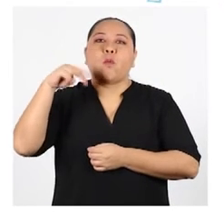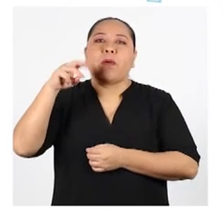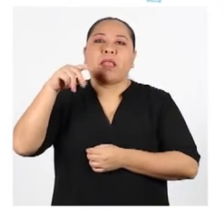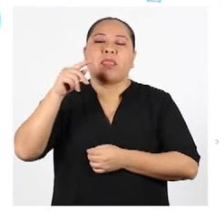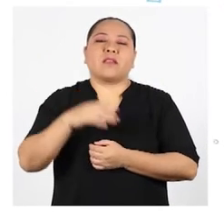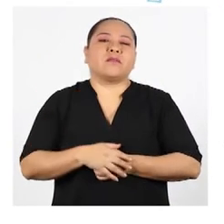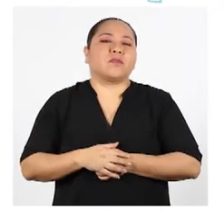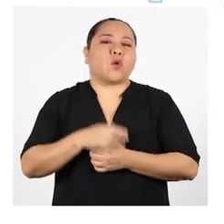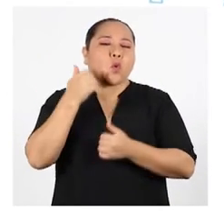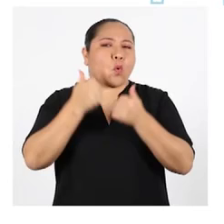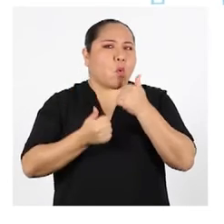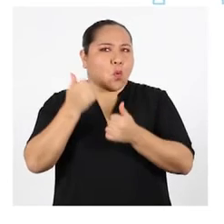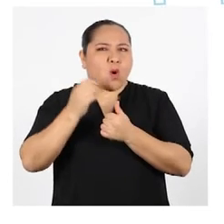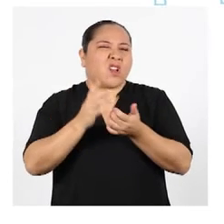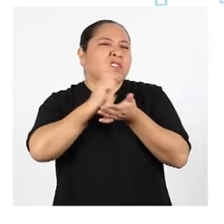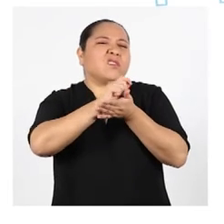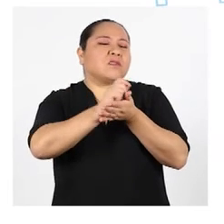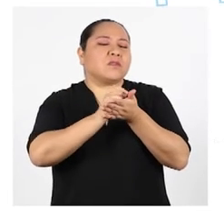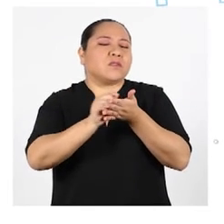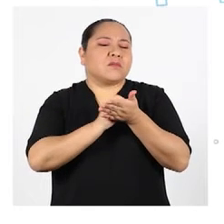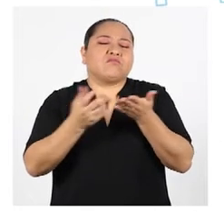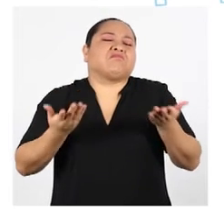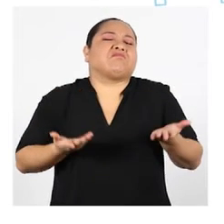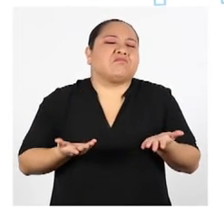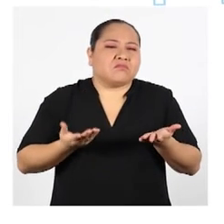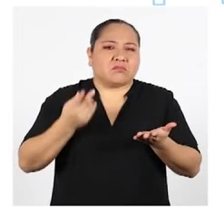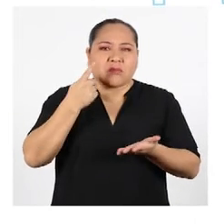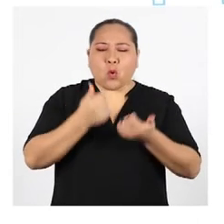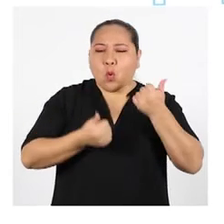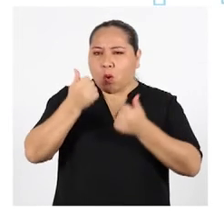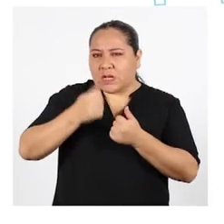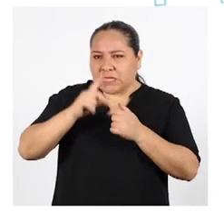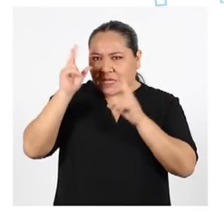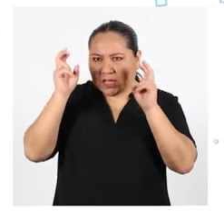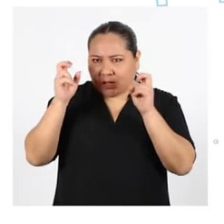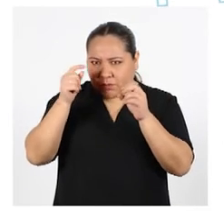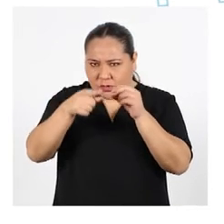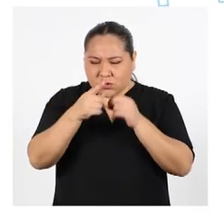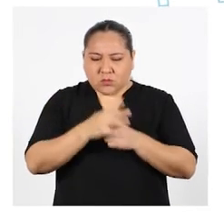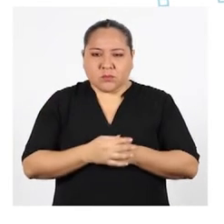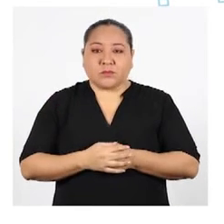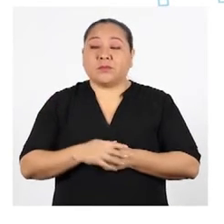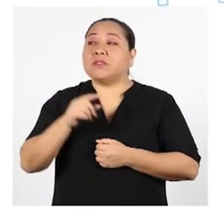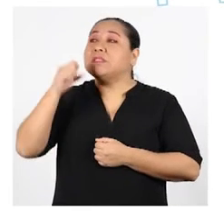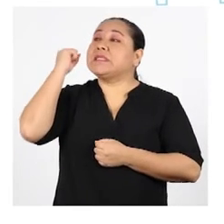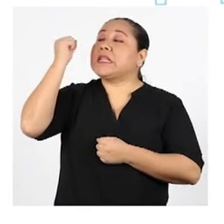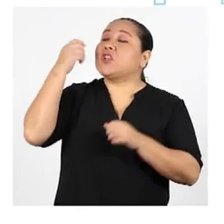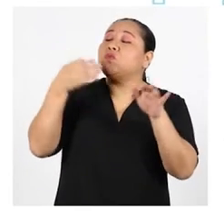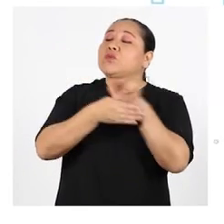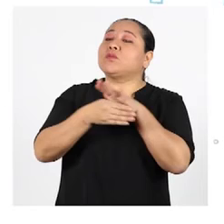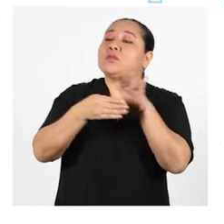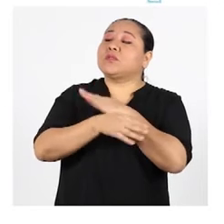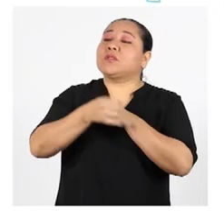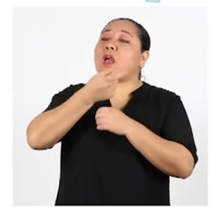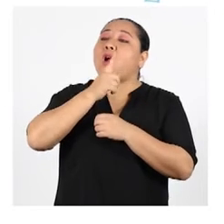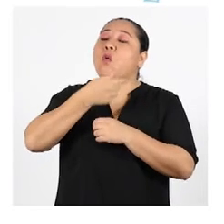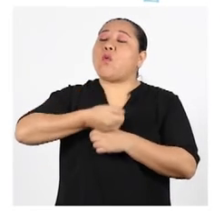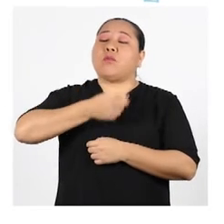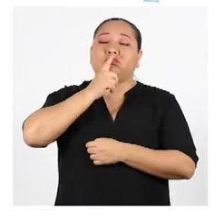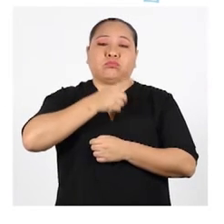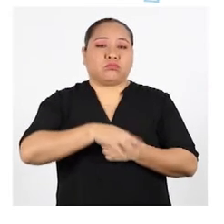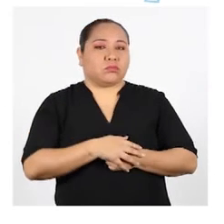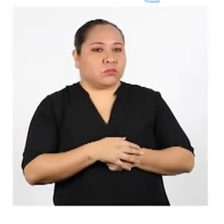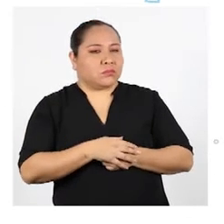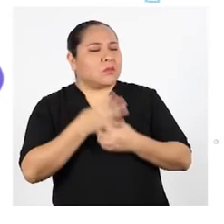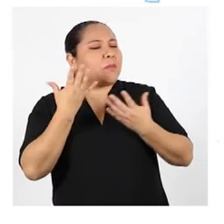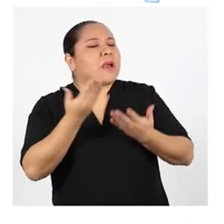argumentativo. ¿Sobre qué se escribirá? Es decir, ¿qué tema abordarán? Sobre el derecho al acceso al agua